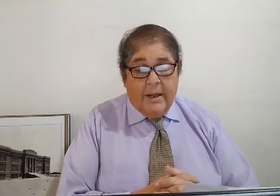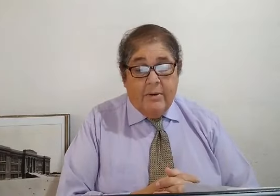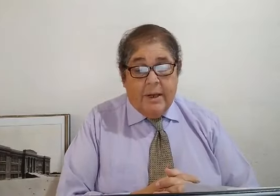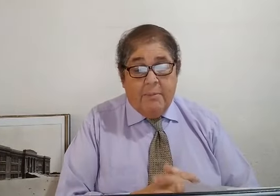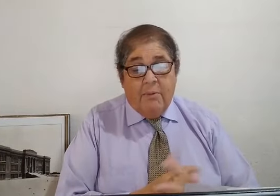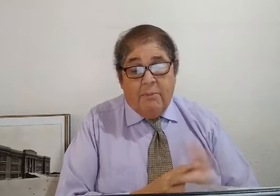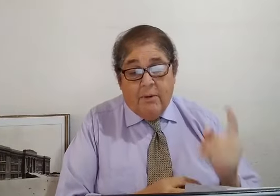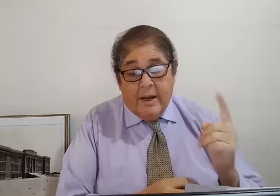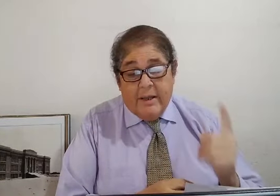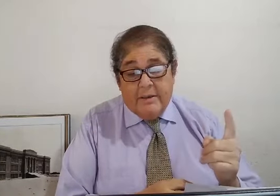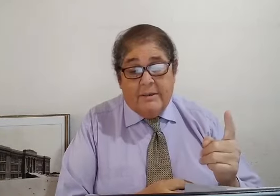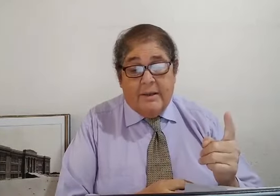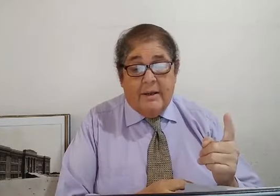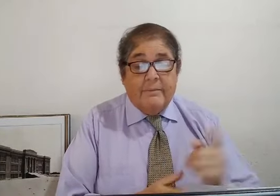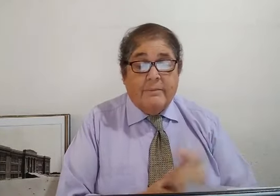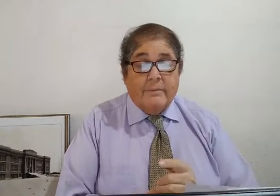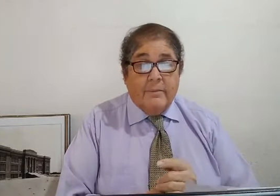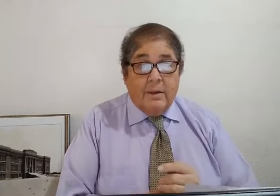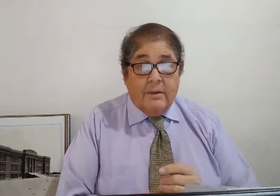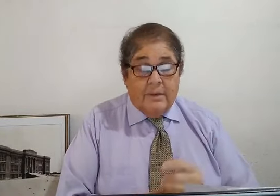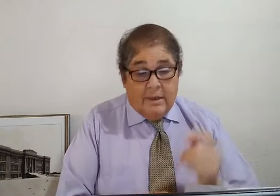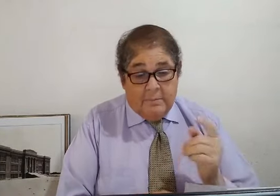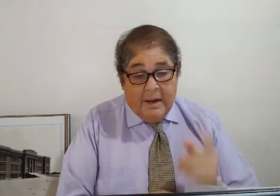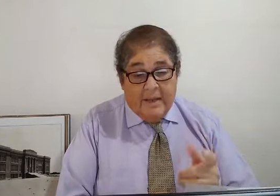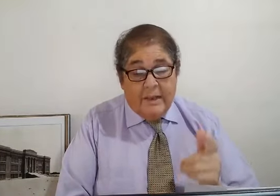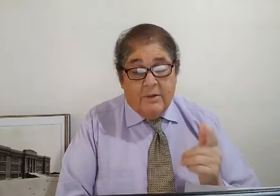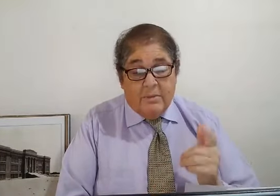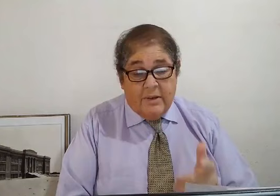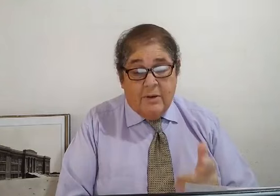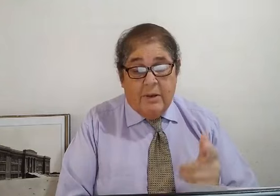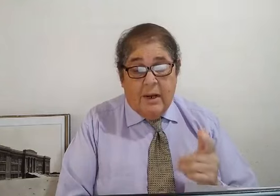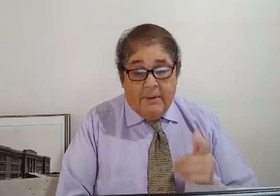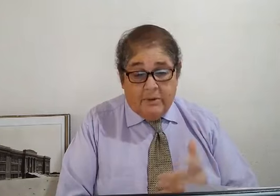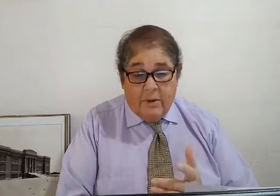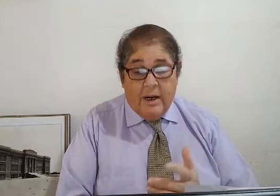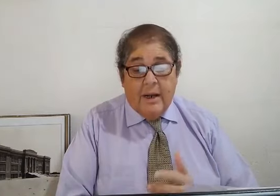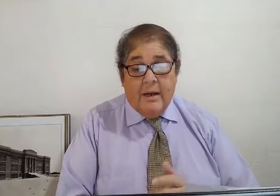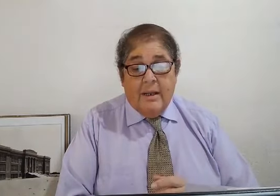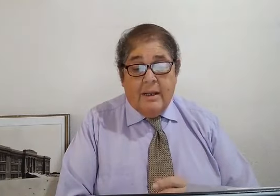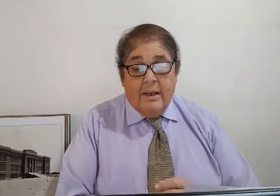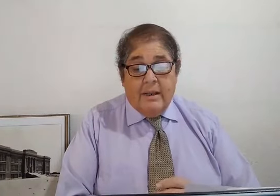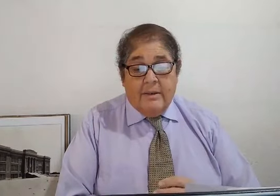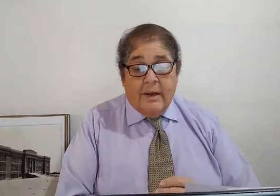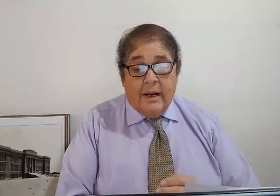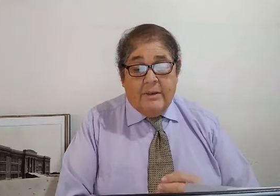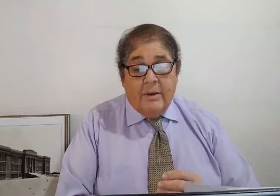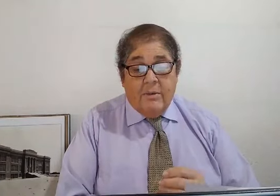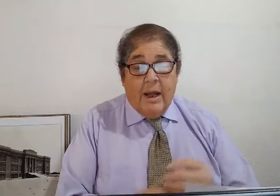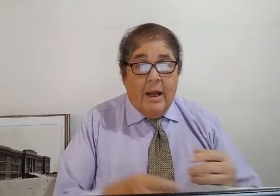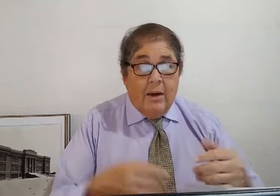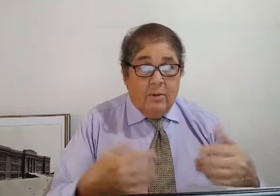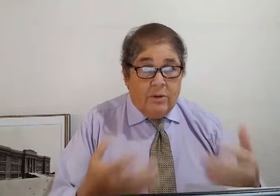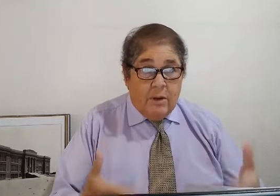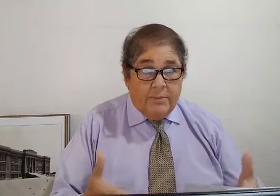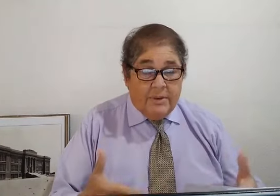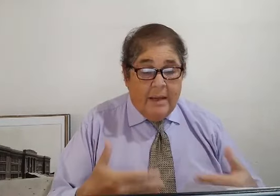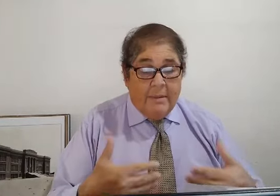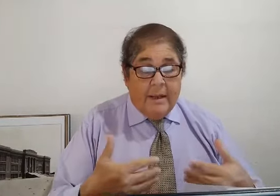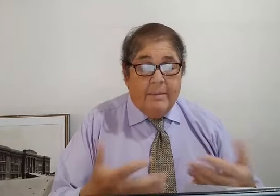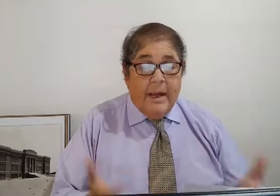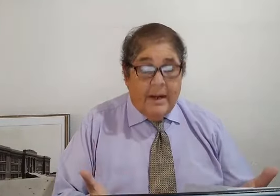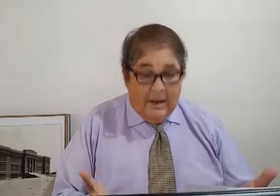para que un equipo forense se desplace al domicilio de la persona, se realice una